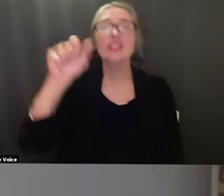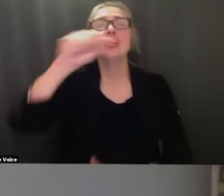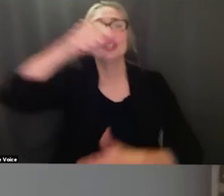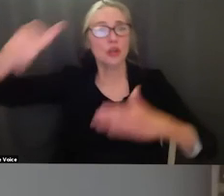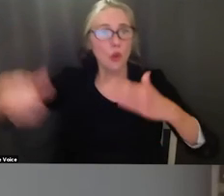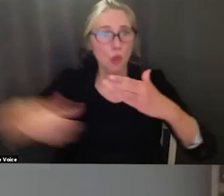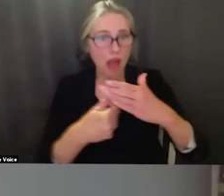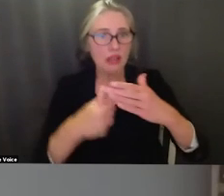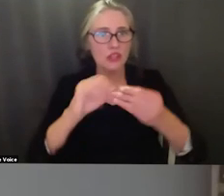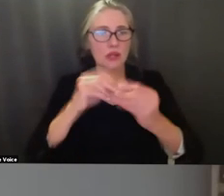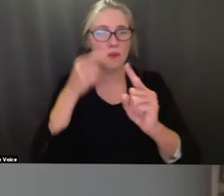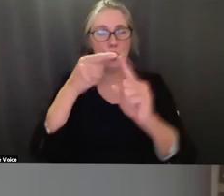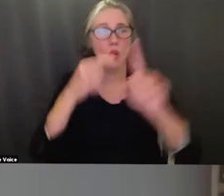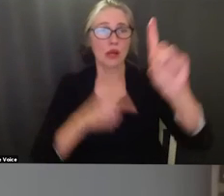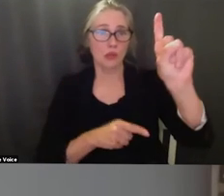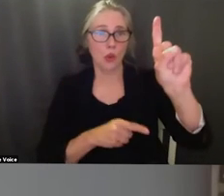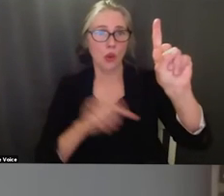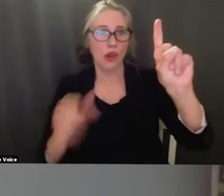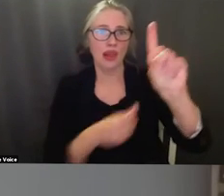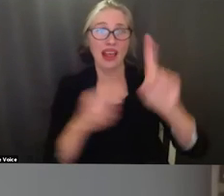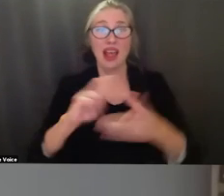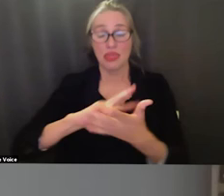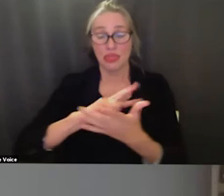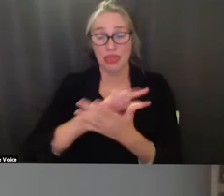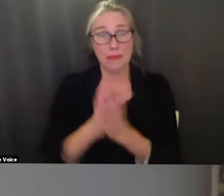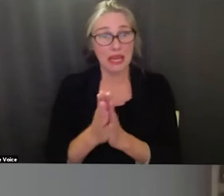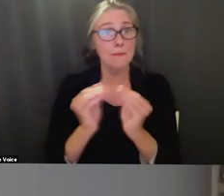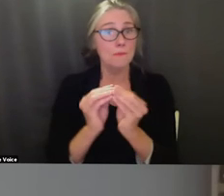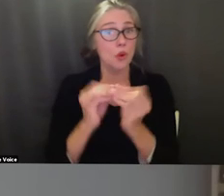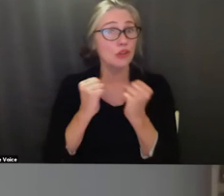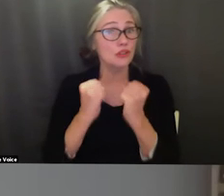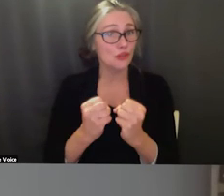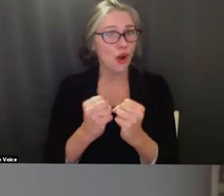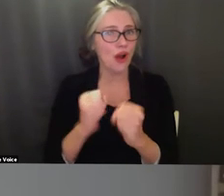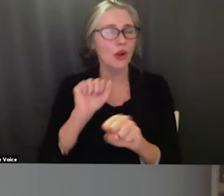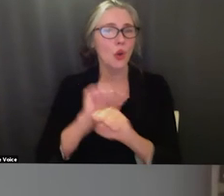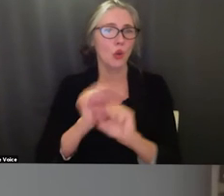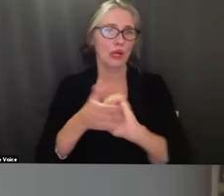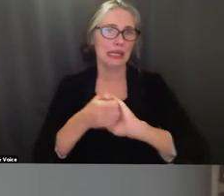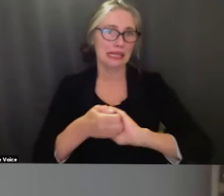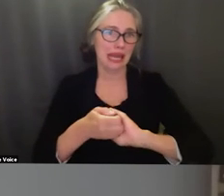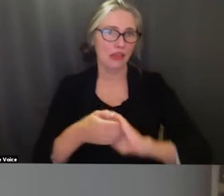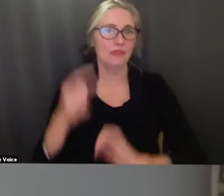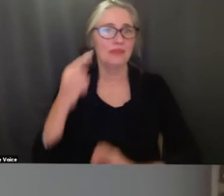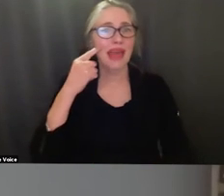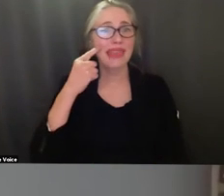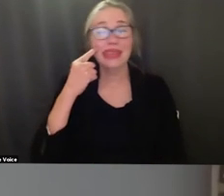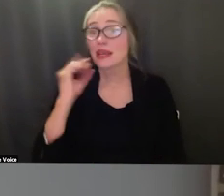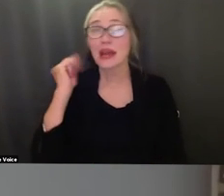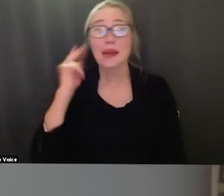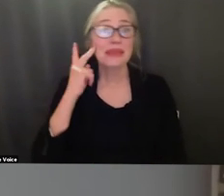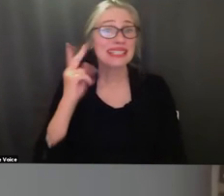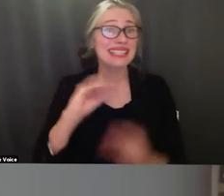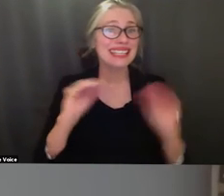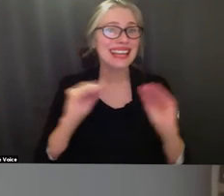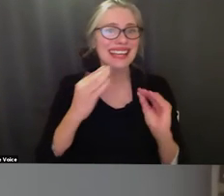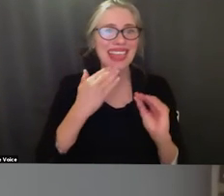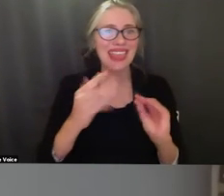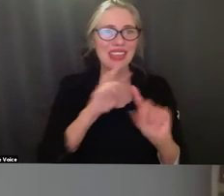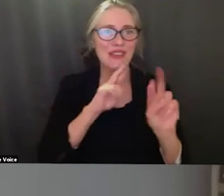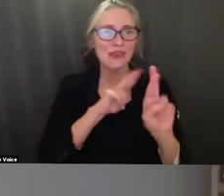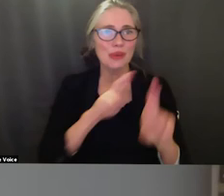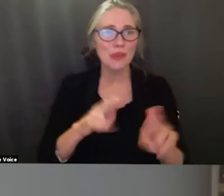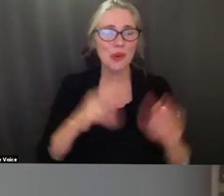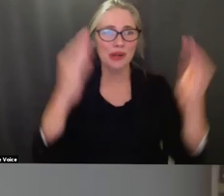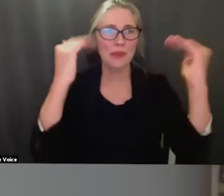número 1 y sería mucho mejor. Ya que no hay más comentarios, muchísimas gracias por su informe y vamos a pasar